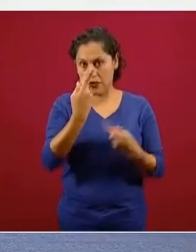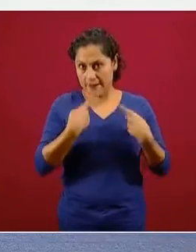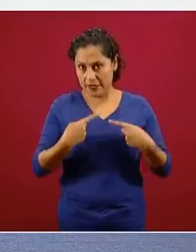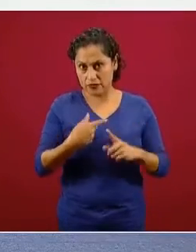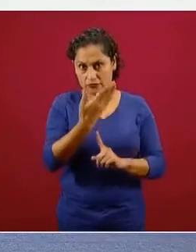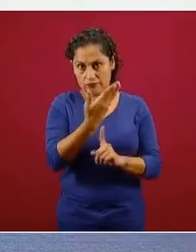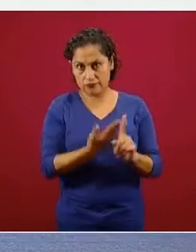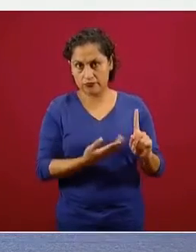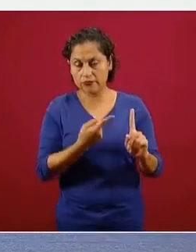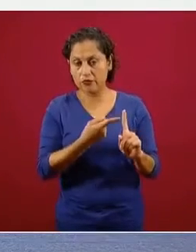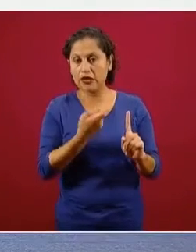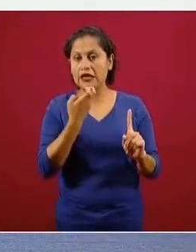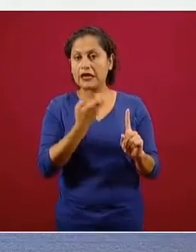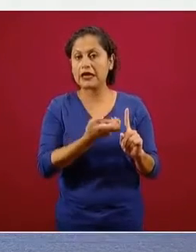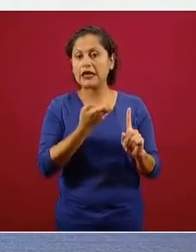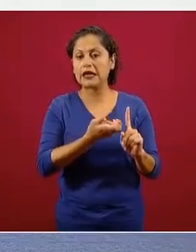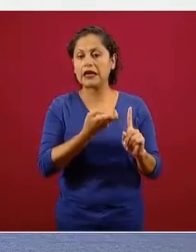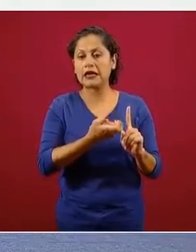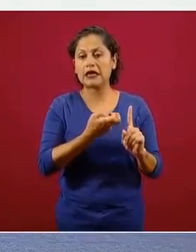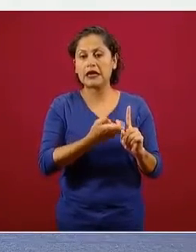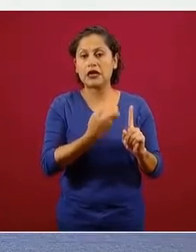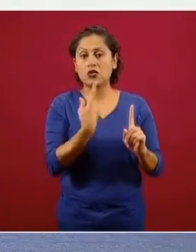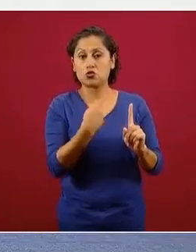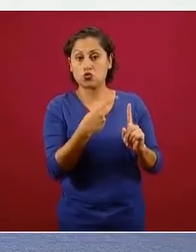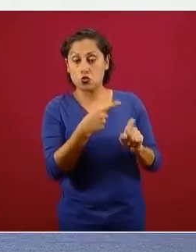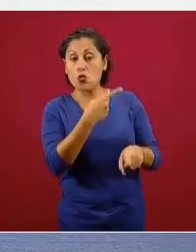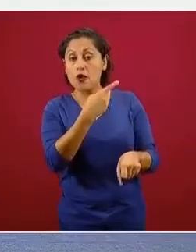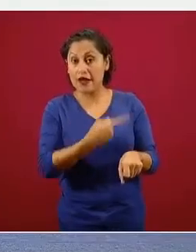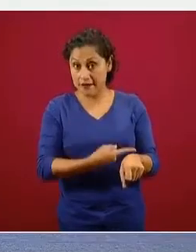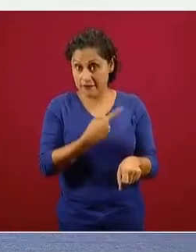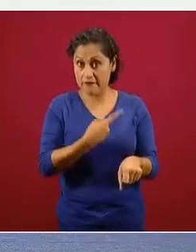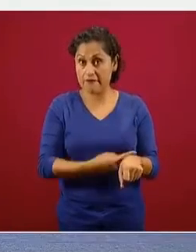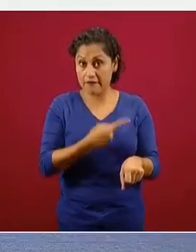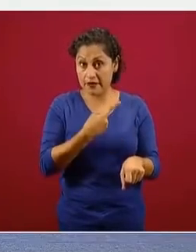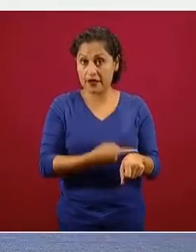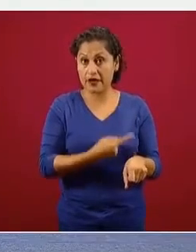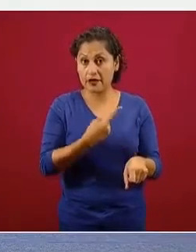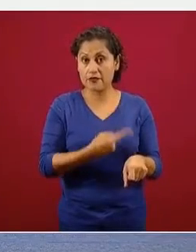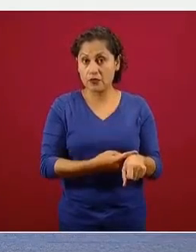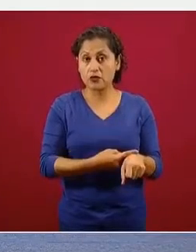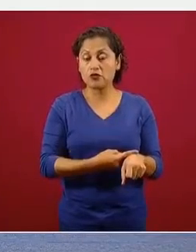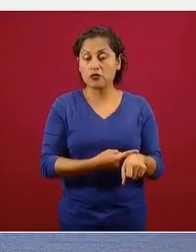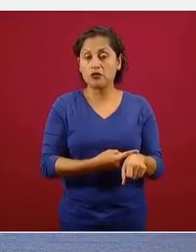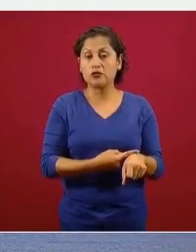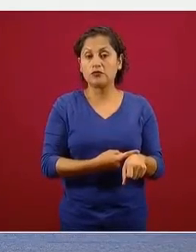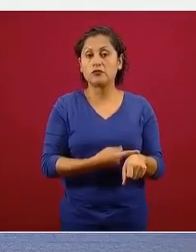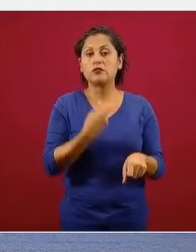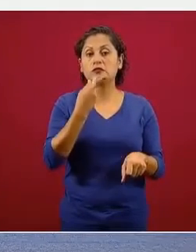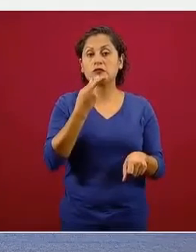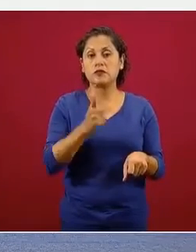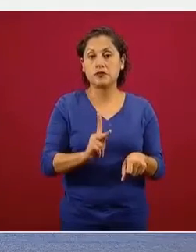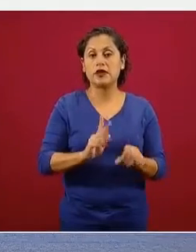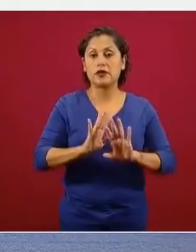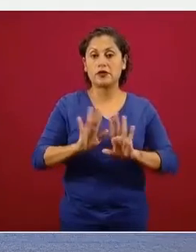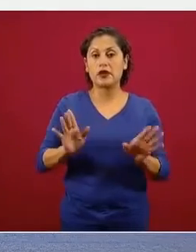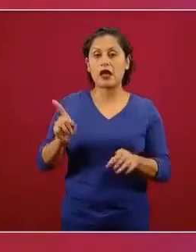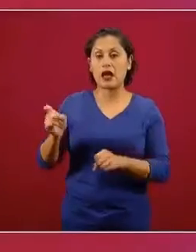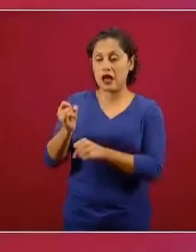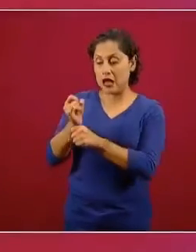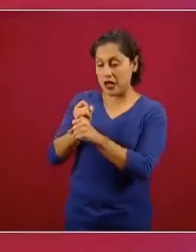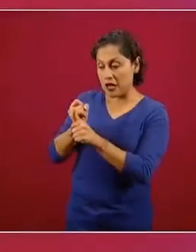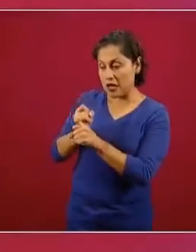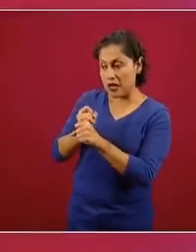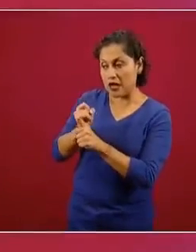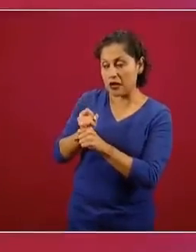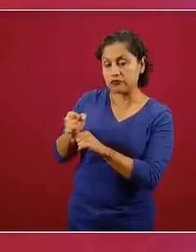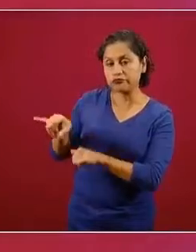tenga la condición de enfermedad. Este es un concepto que proviene de la epidemiología de pruebas diagnósticas,